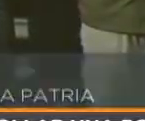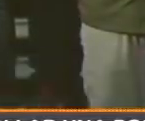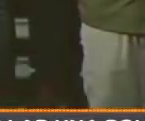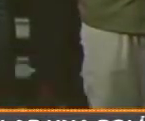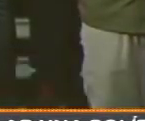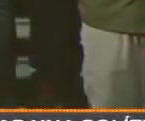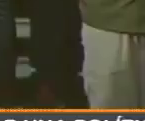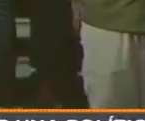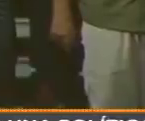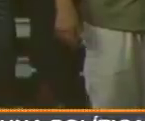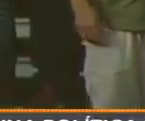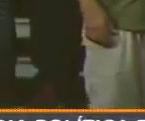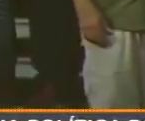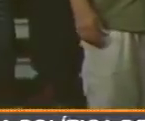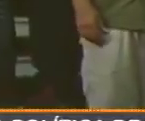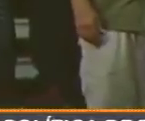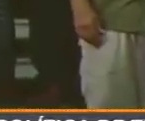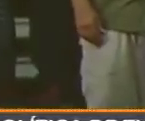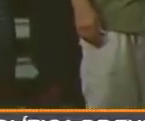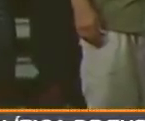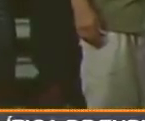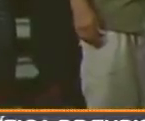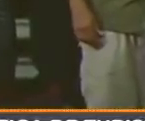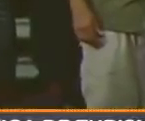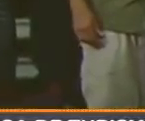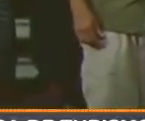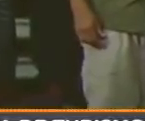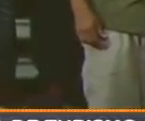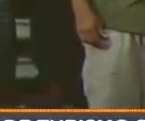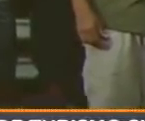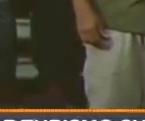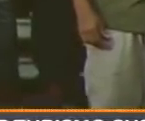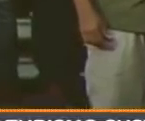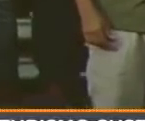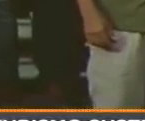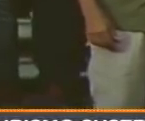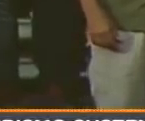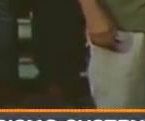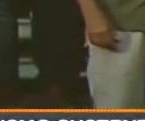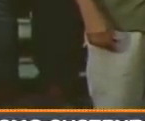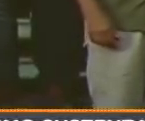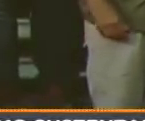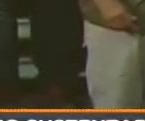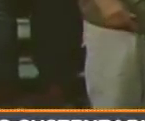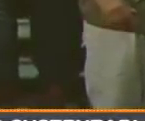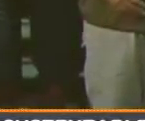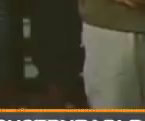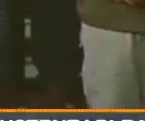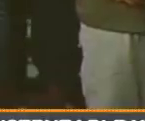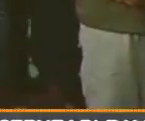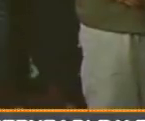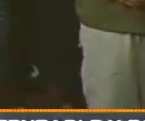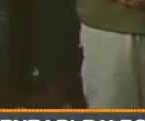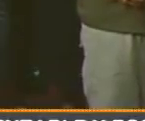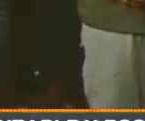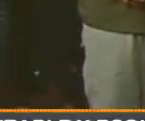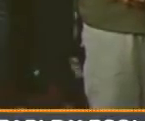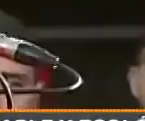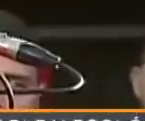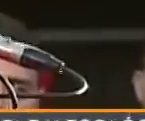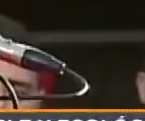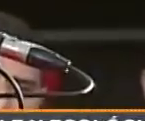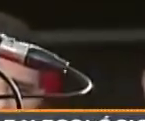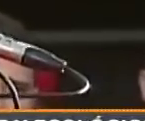historia política de esta capital que vio nacer al gigante Antonio José de